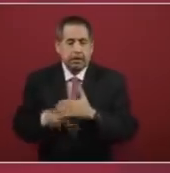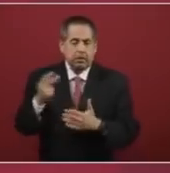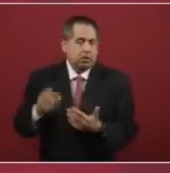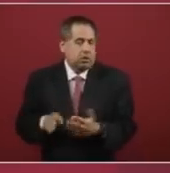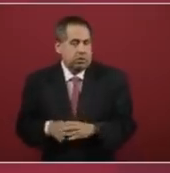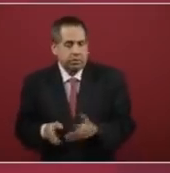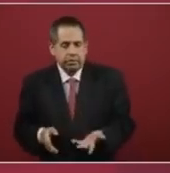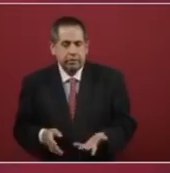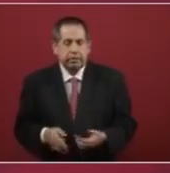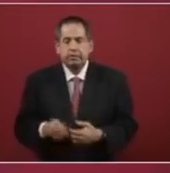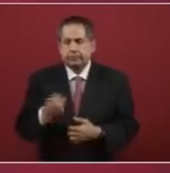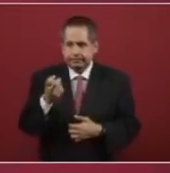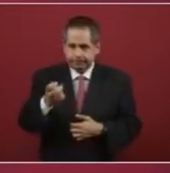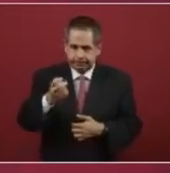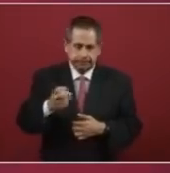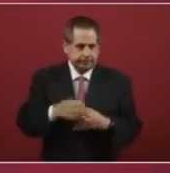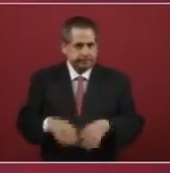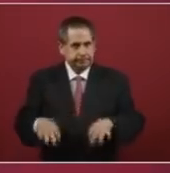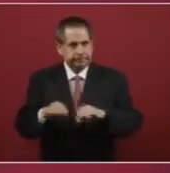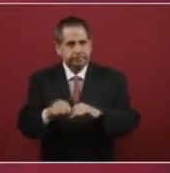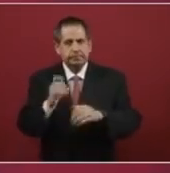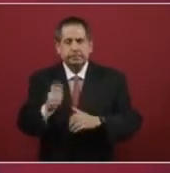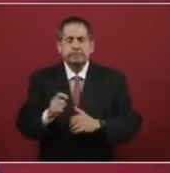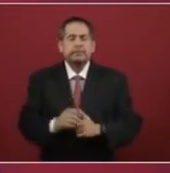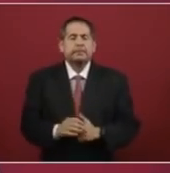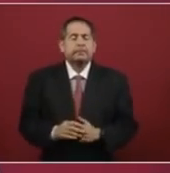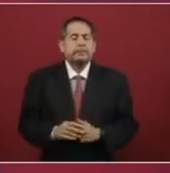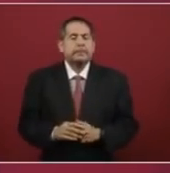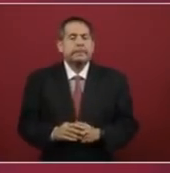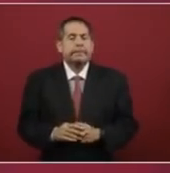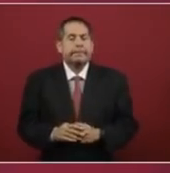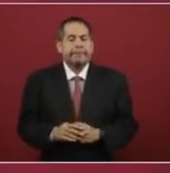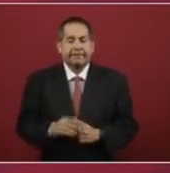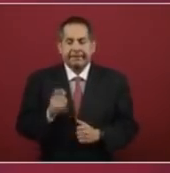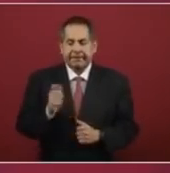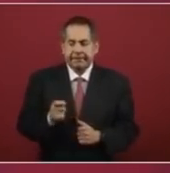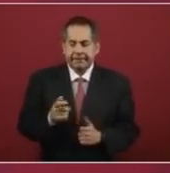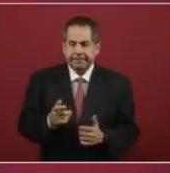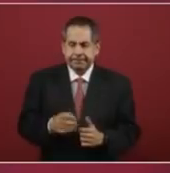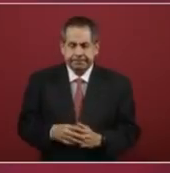Es importante que